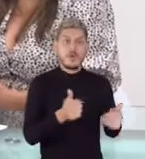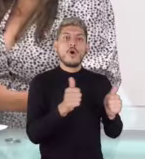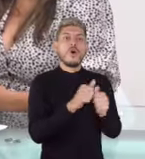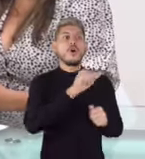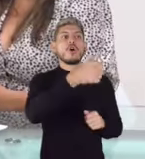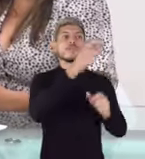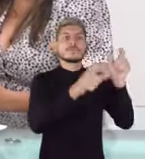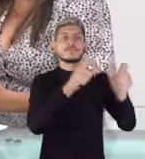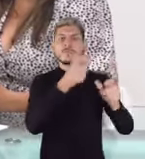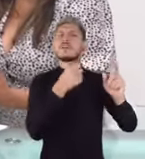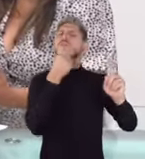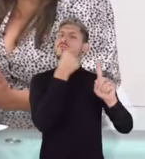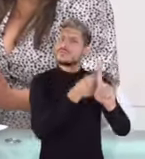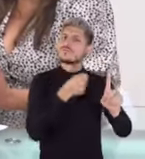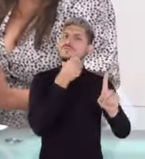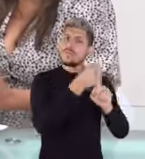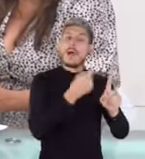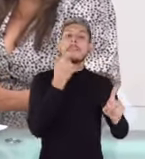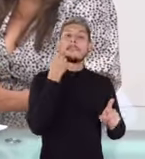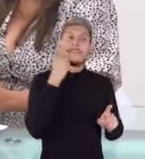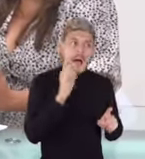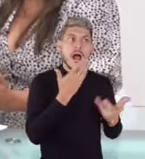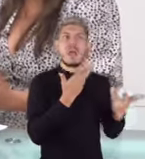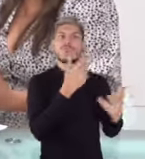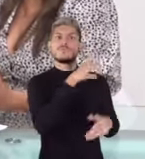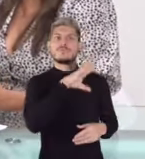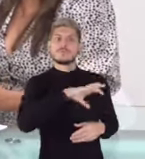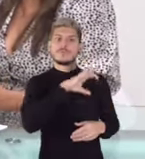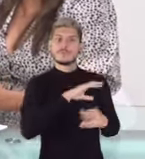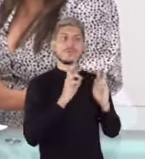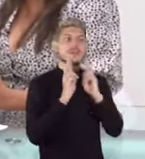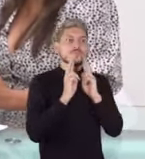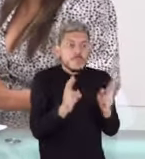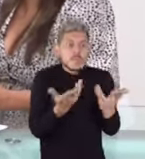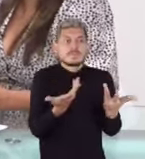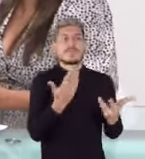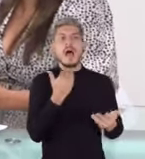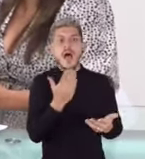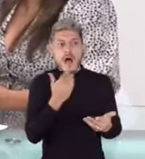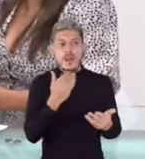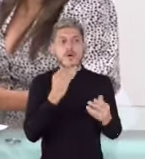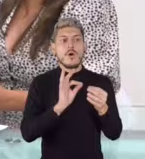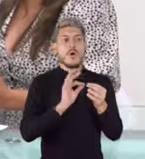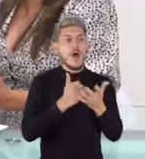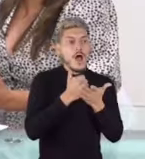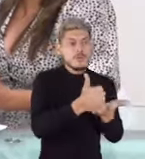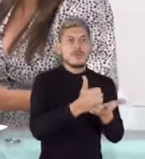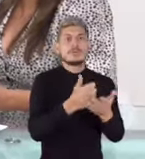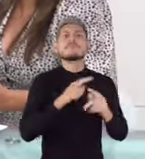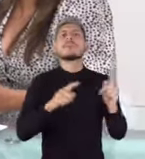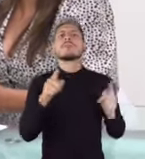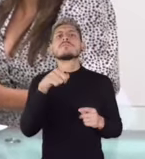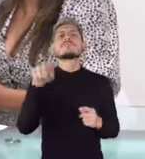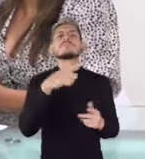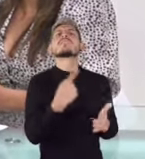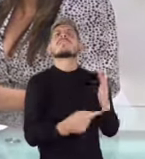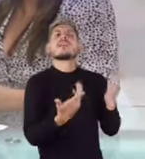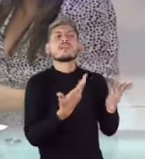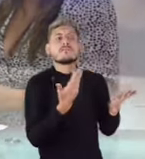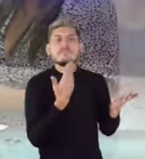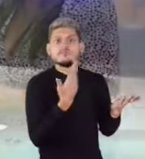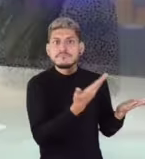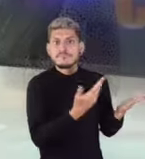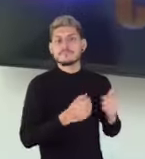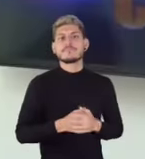luchando permanentemente para que la administración municipal les dé una respuesta. ¿Qué es lo que ustedes han encontrado en función de la administración? Nosotros